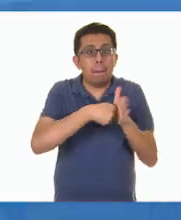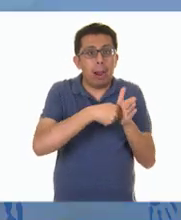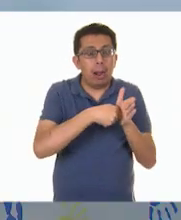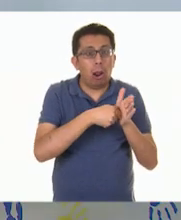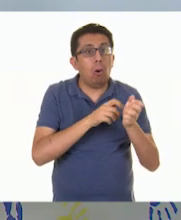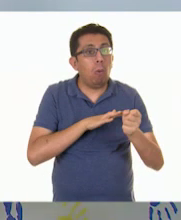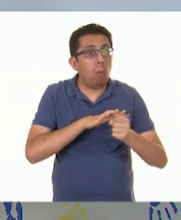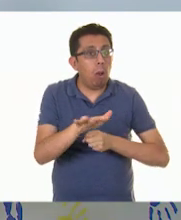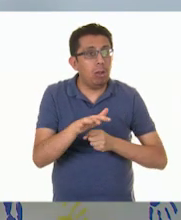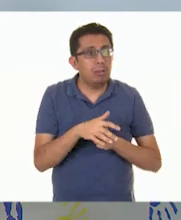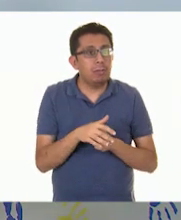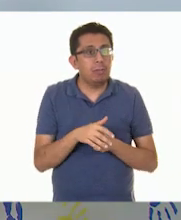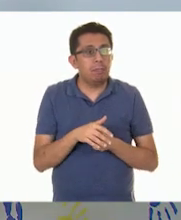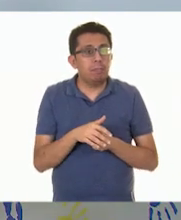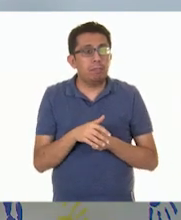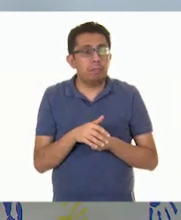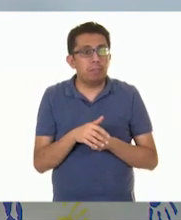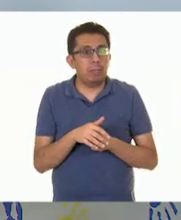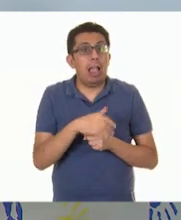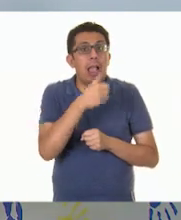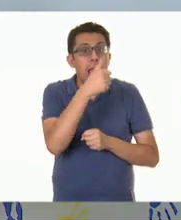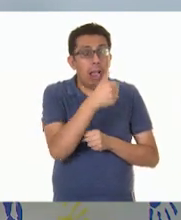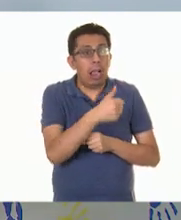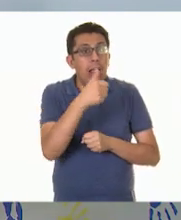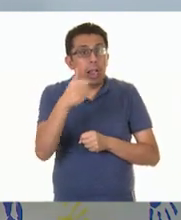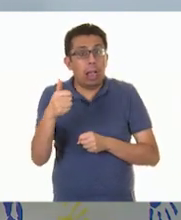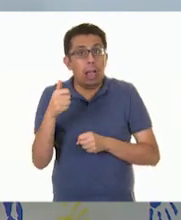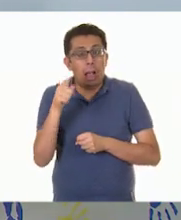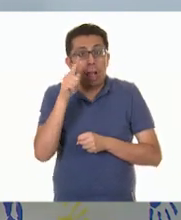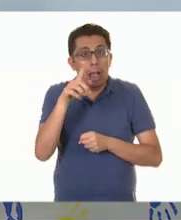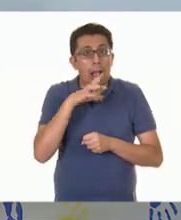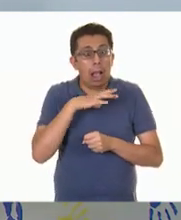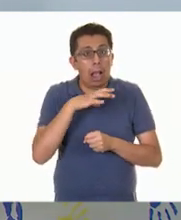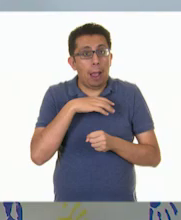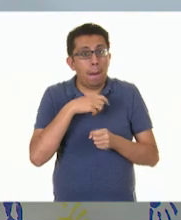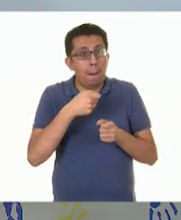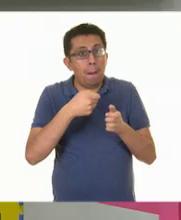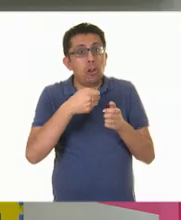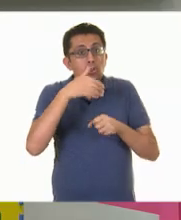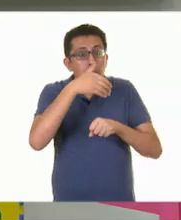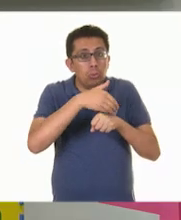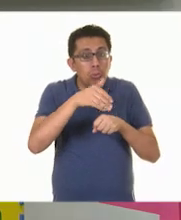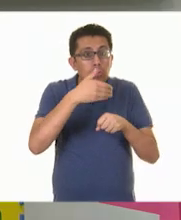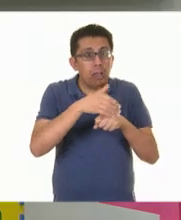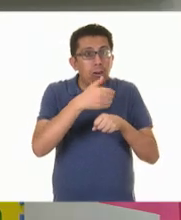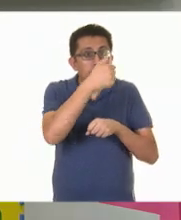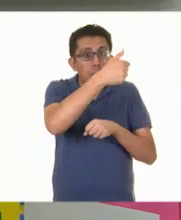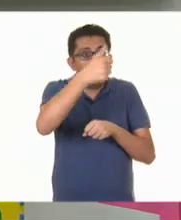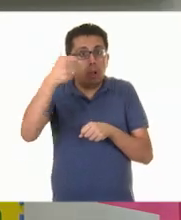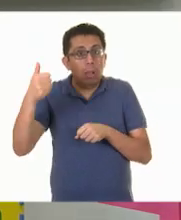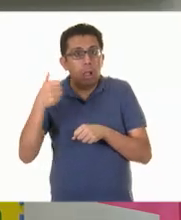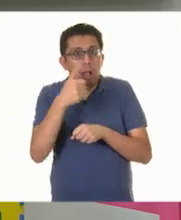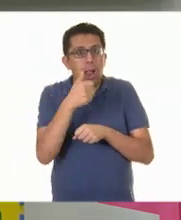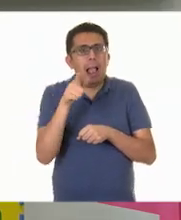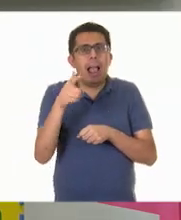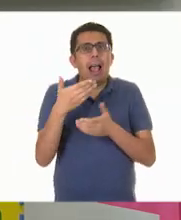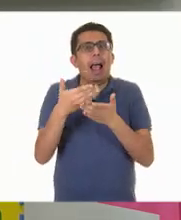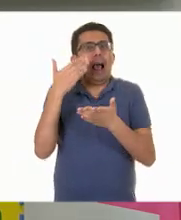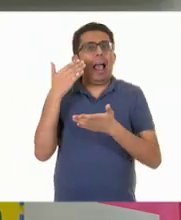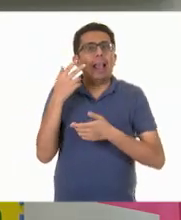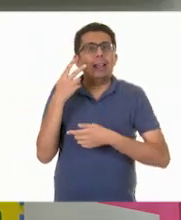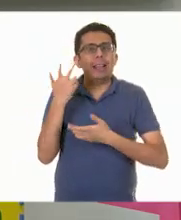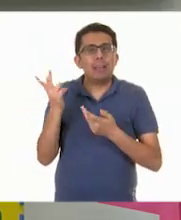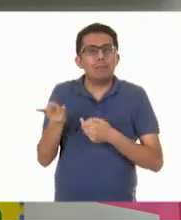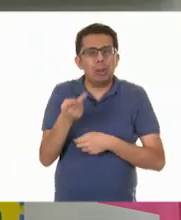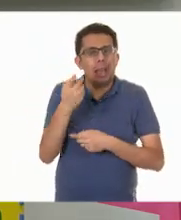uno corresponde a un lugar específico. Hasta están numerados. Exacto, antes hasta te preguntaban con quién y te conectaban la